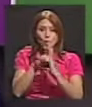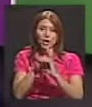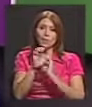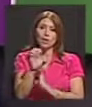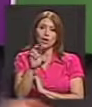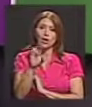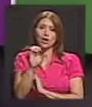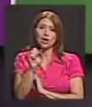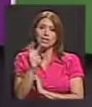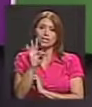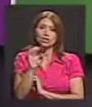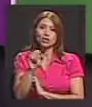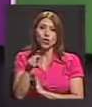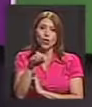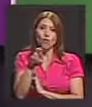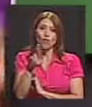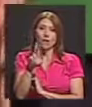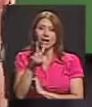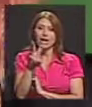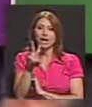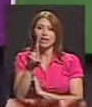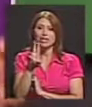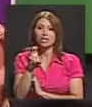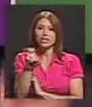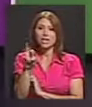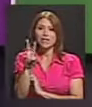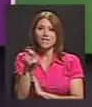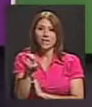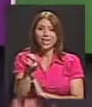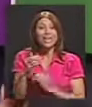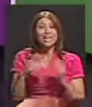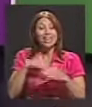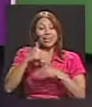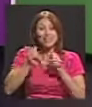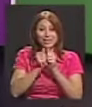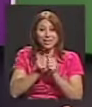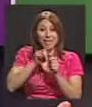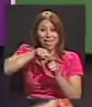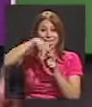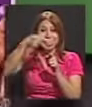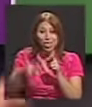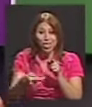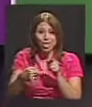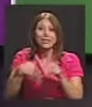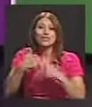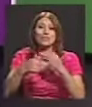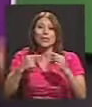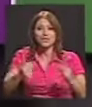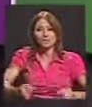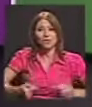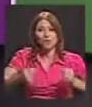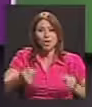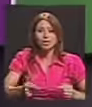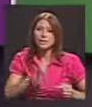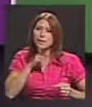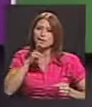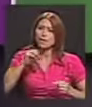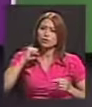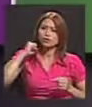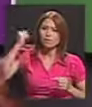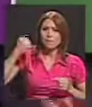que estando en su silla de ruedas fue el verdadero superman en carne y hueso luchando no solamente contra su enfermedad